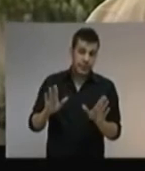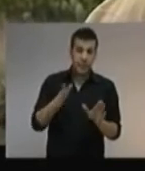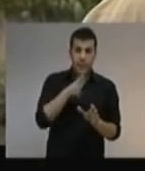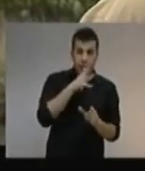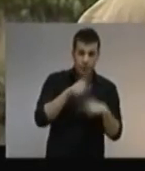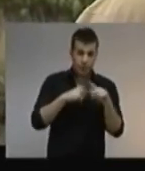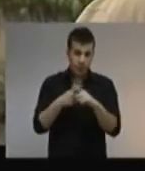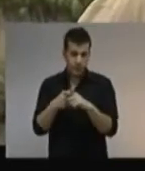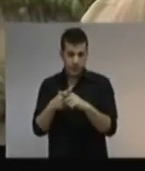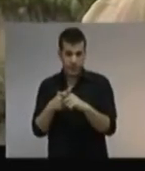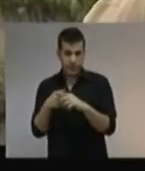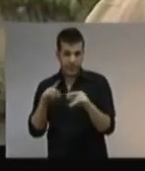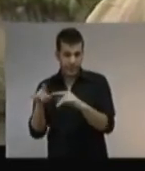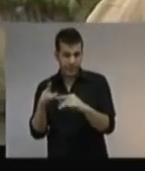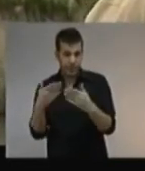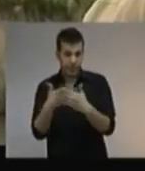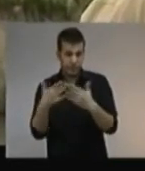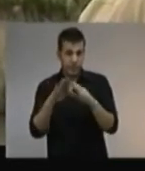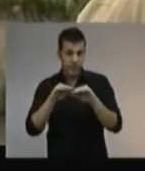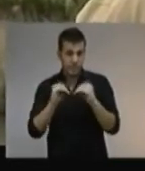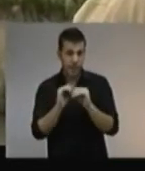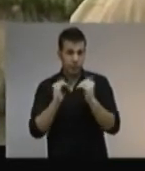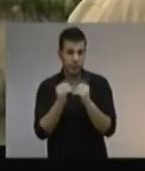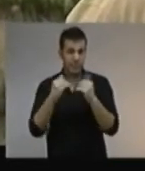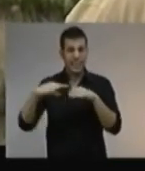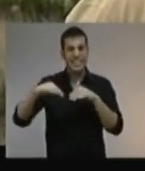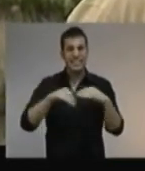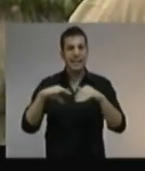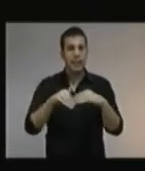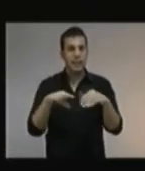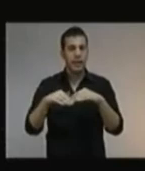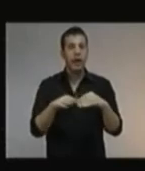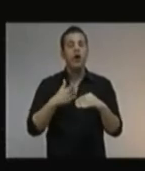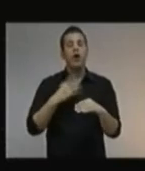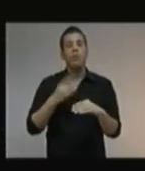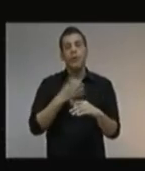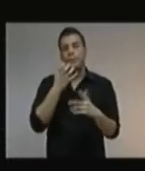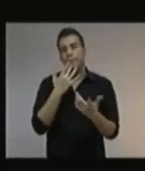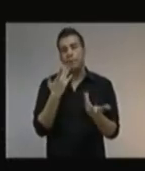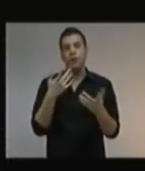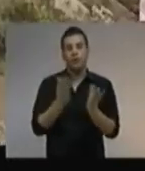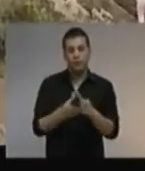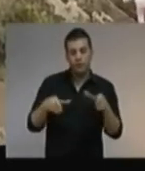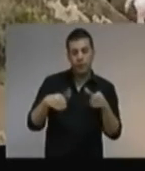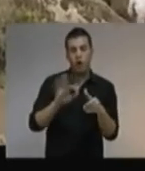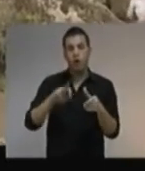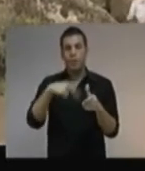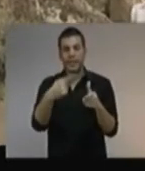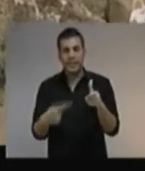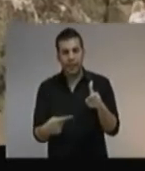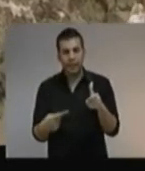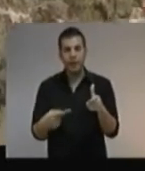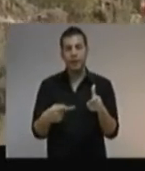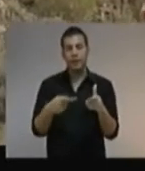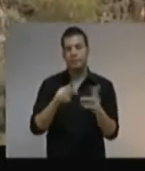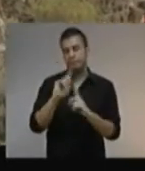del barro también está la cerámica, una gran variedad de modalidades, de estructuras, incluso cerámica pintada,